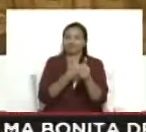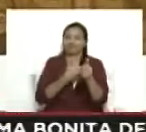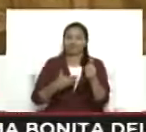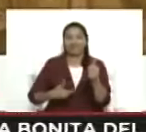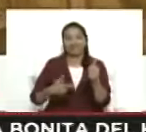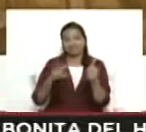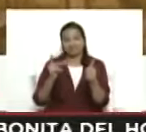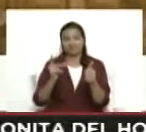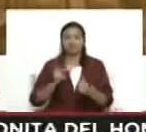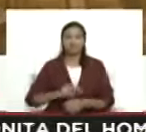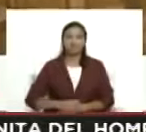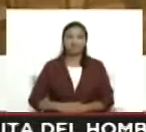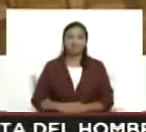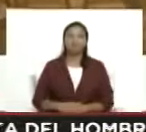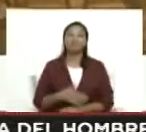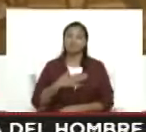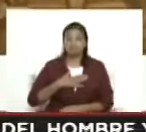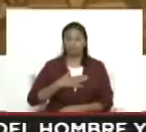Y yo debo decir,